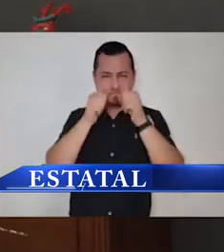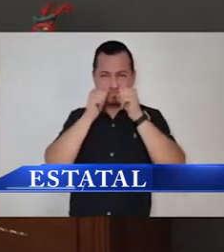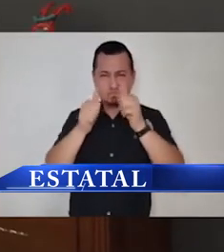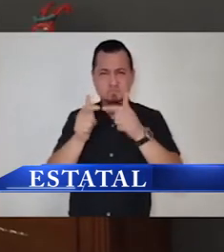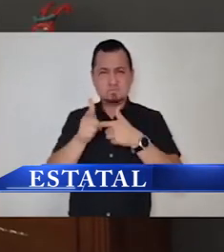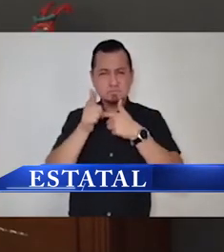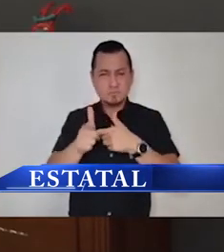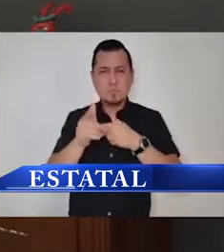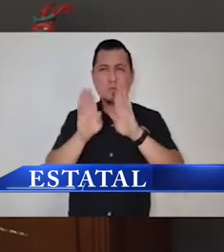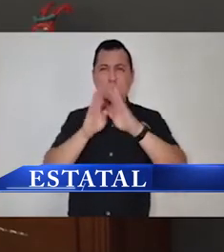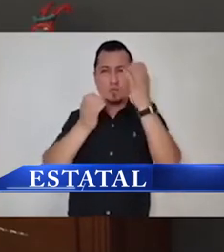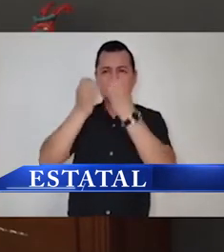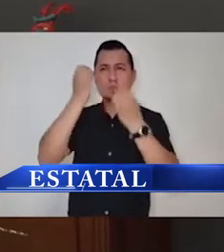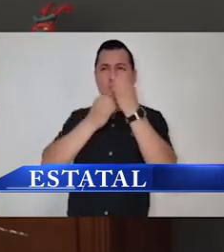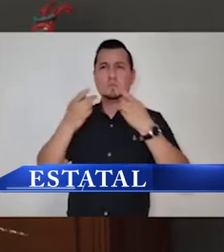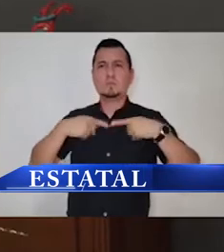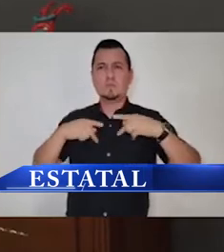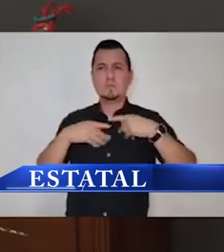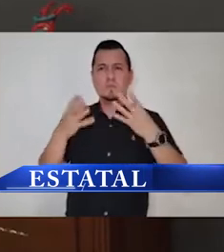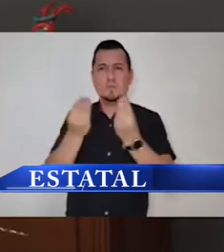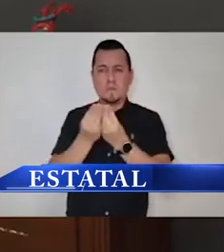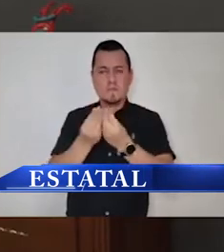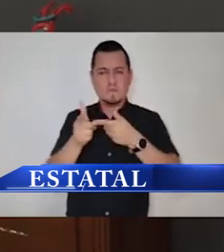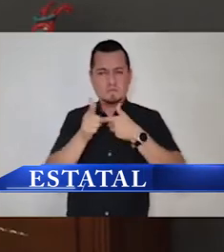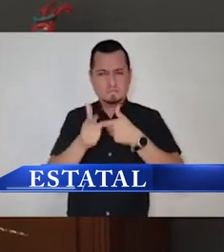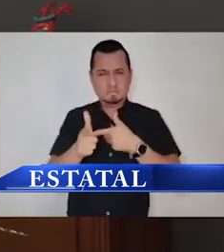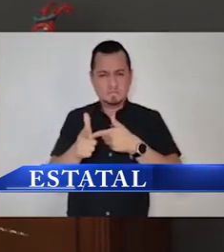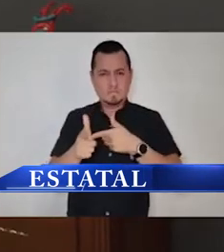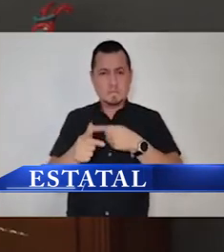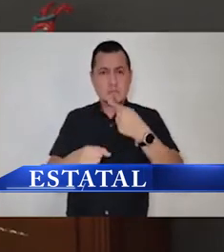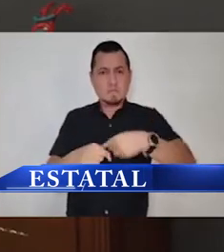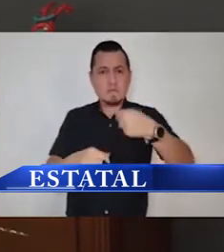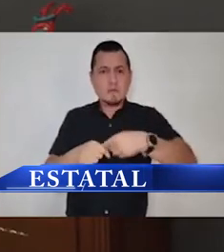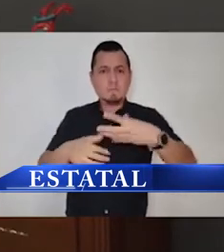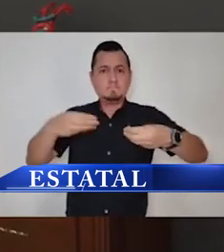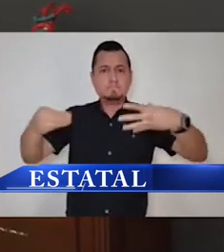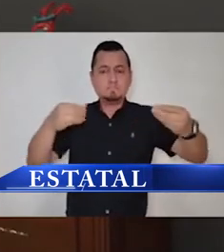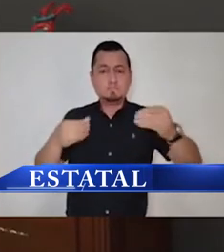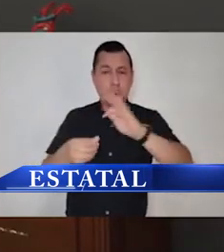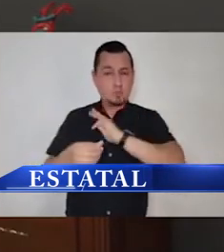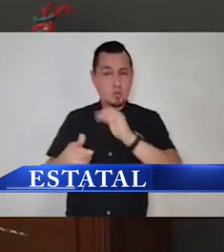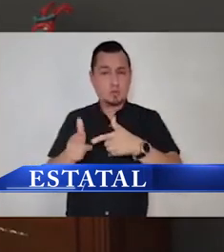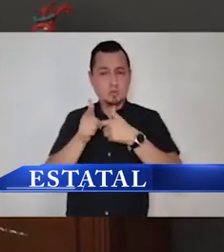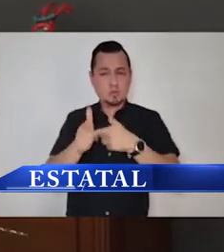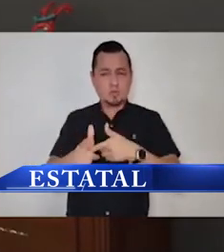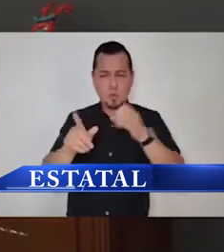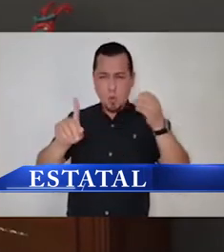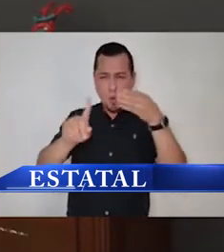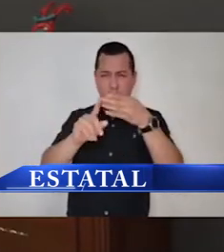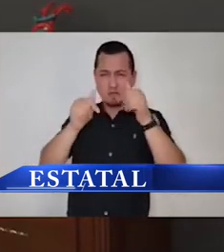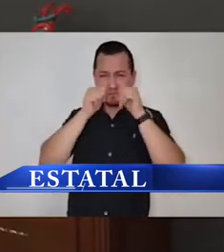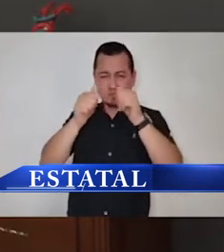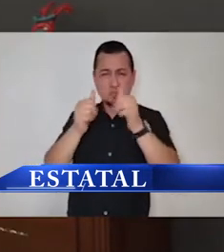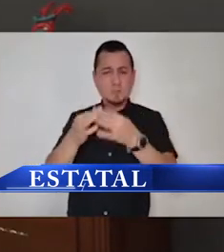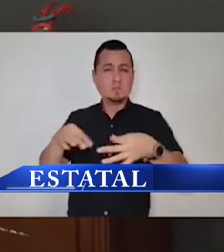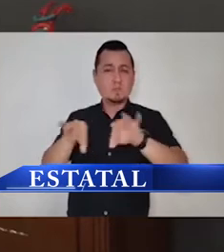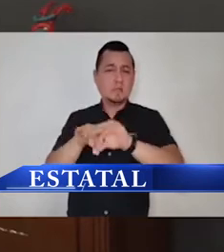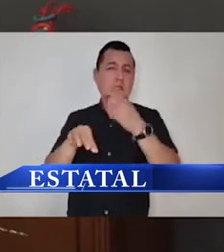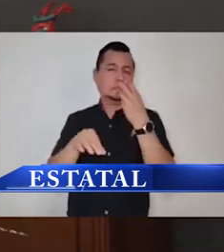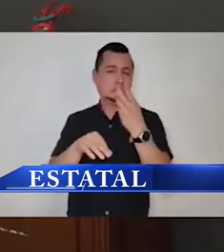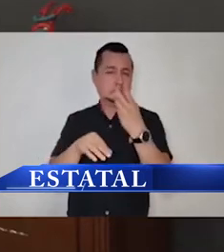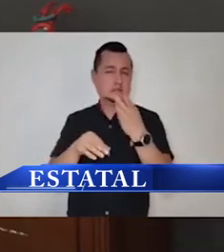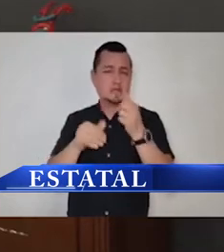también mucho del valor de aplicar pruebas para la contención de la transmisión de esta enfermedad, que es